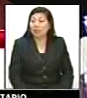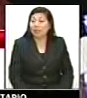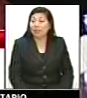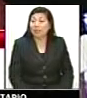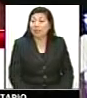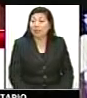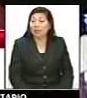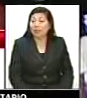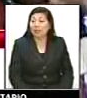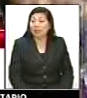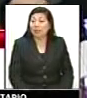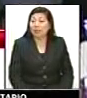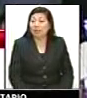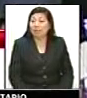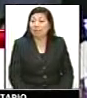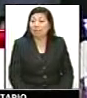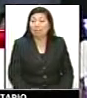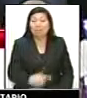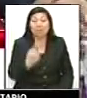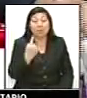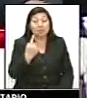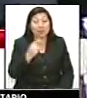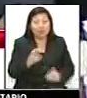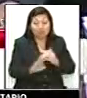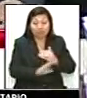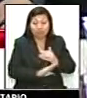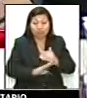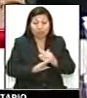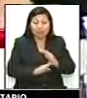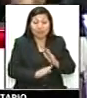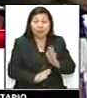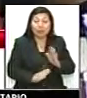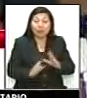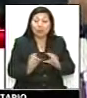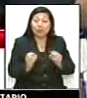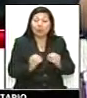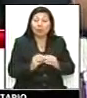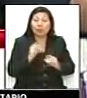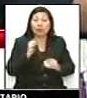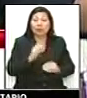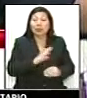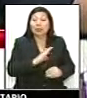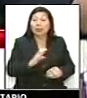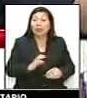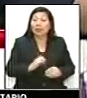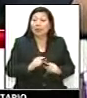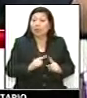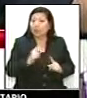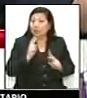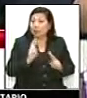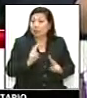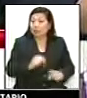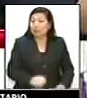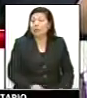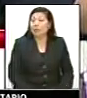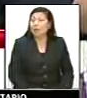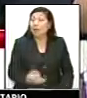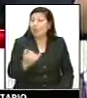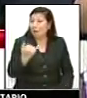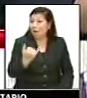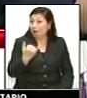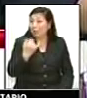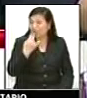es posiblemente el primer piso del Estado constitucional de derecho, sino que estamos viendo hoy en